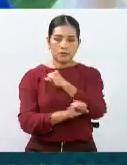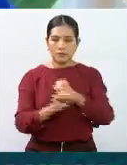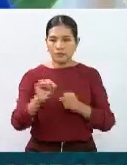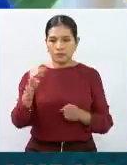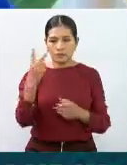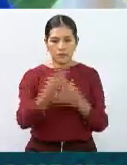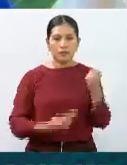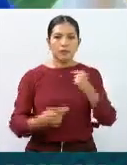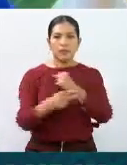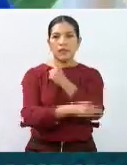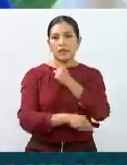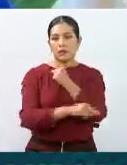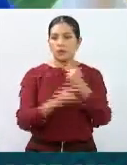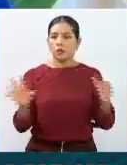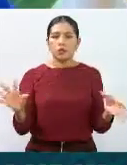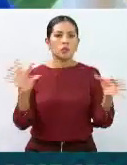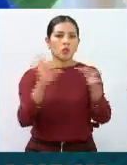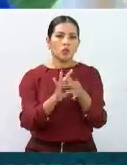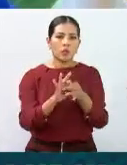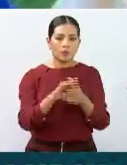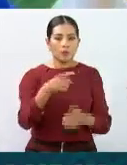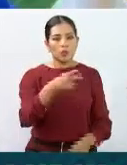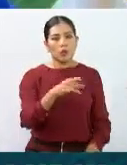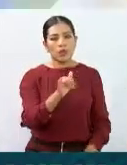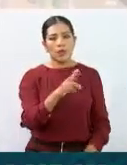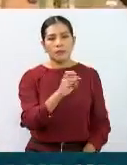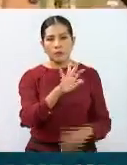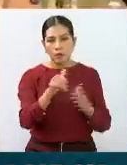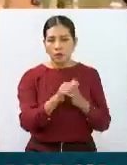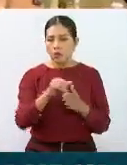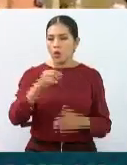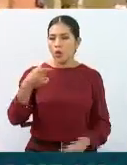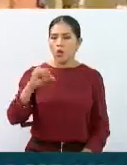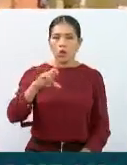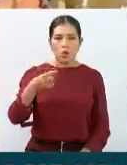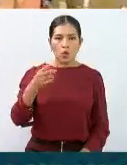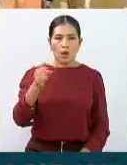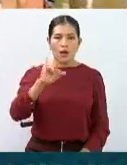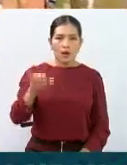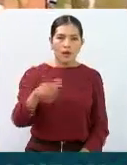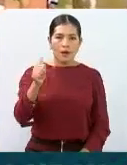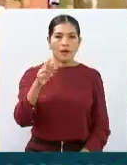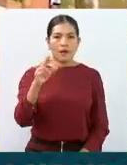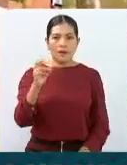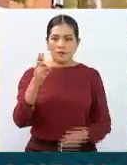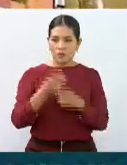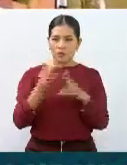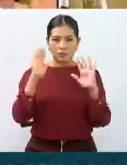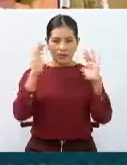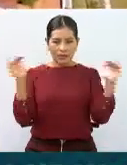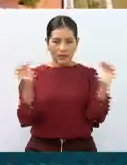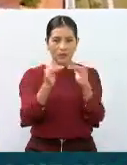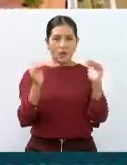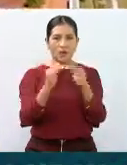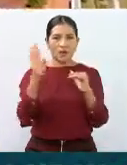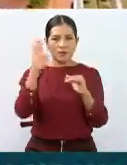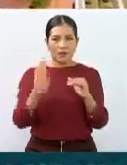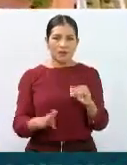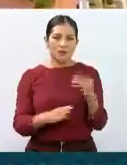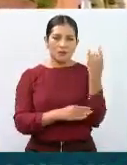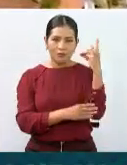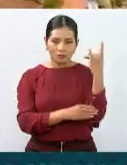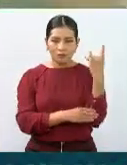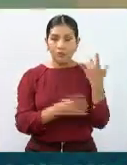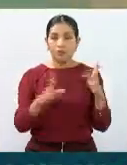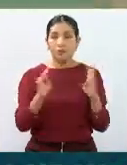unir los municipios de Guayaramerín y Guajaramerín. En ese entendido, queremos mostrar